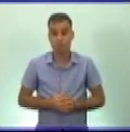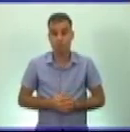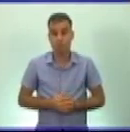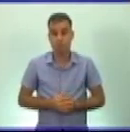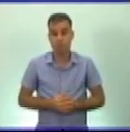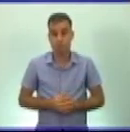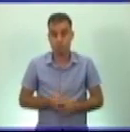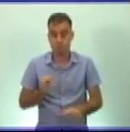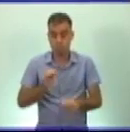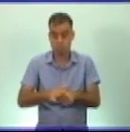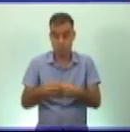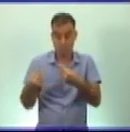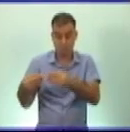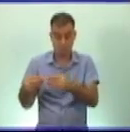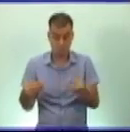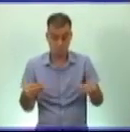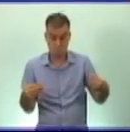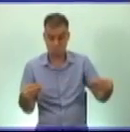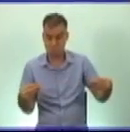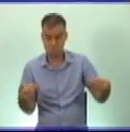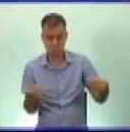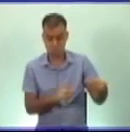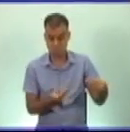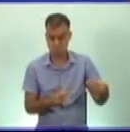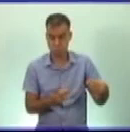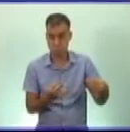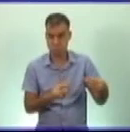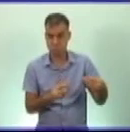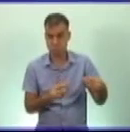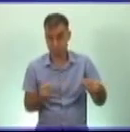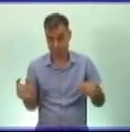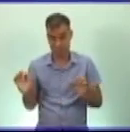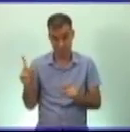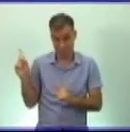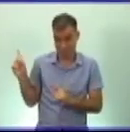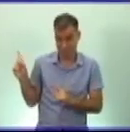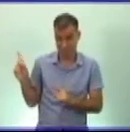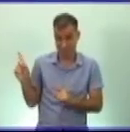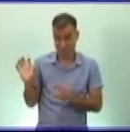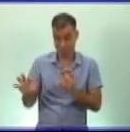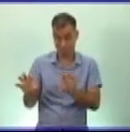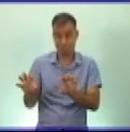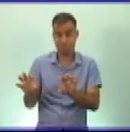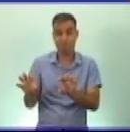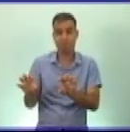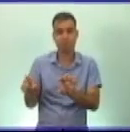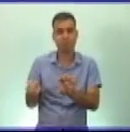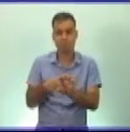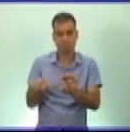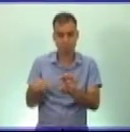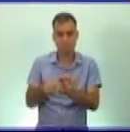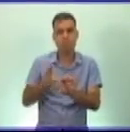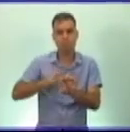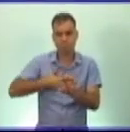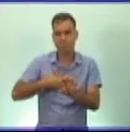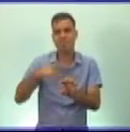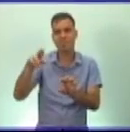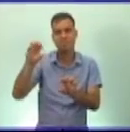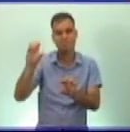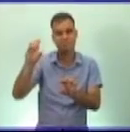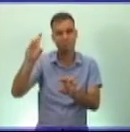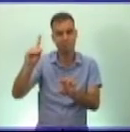un metal o de un no metal, en este caso el octazufre, con el dioxígeno, son reacciones de redox.